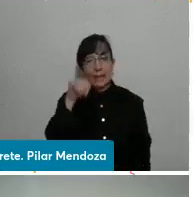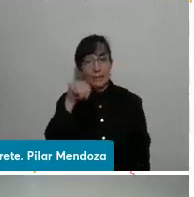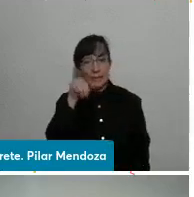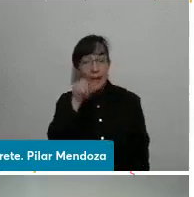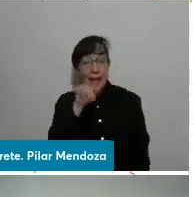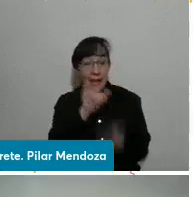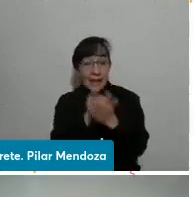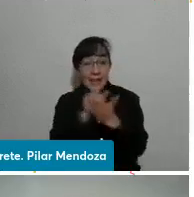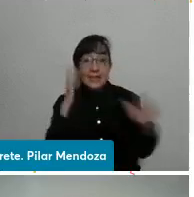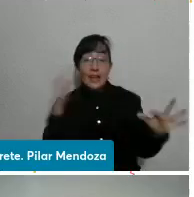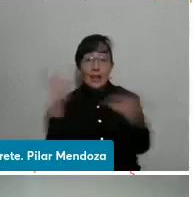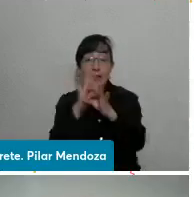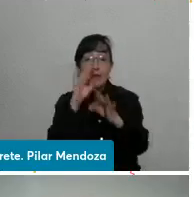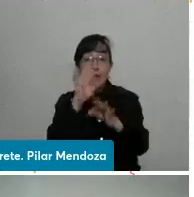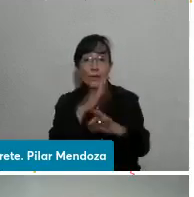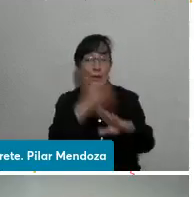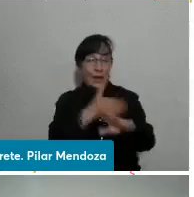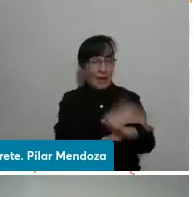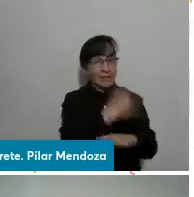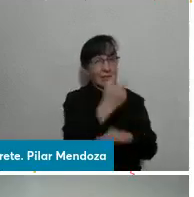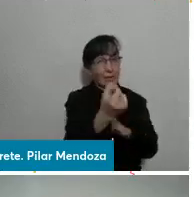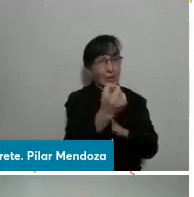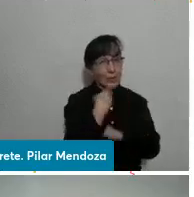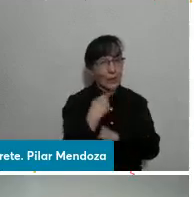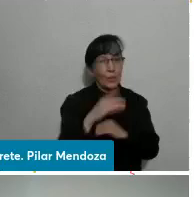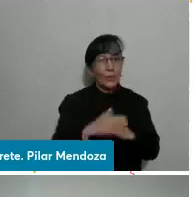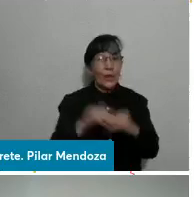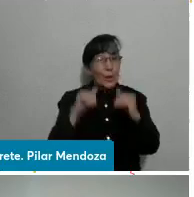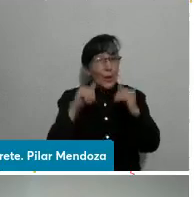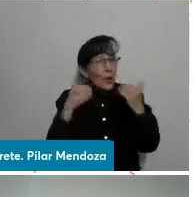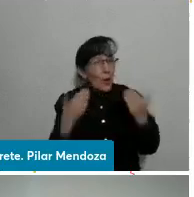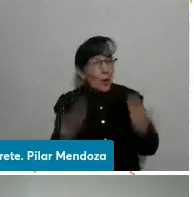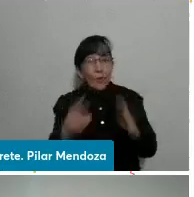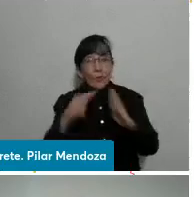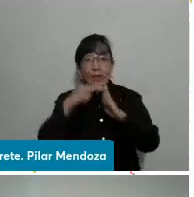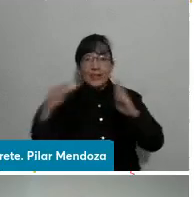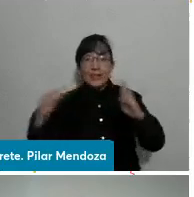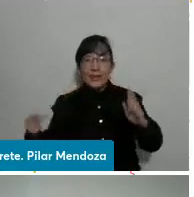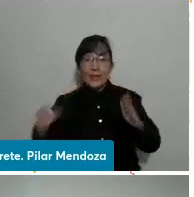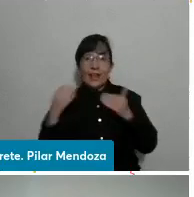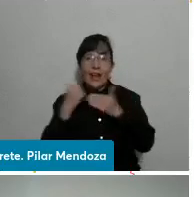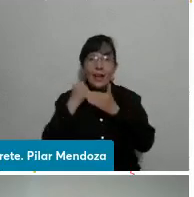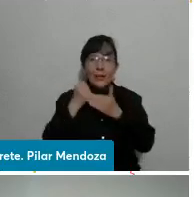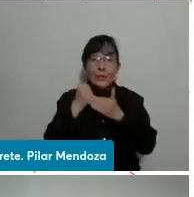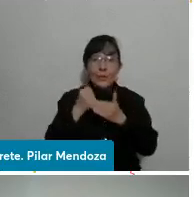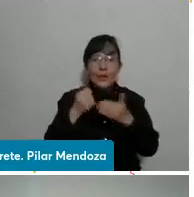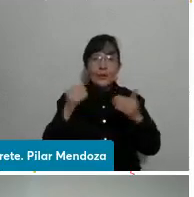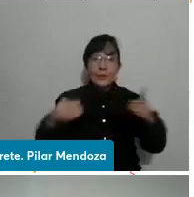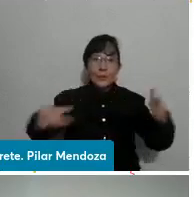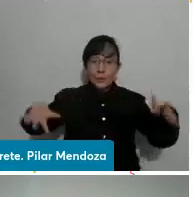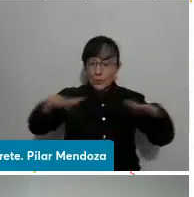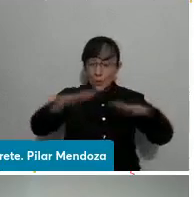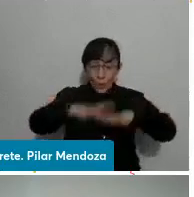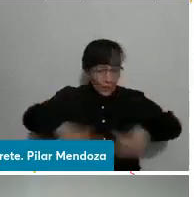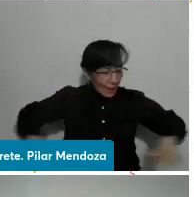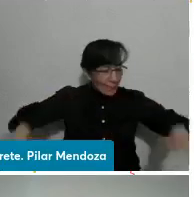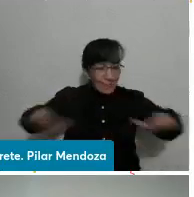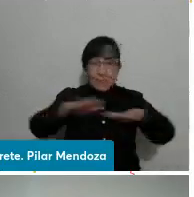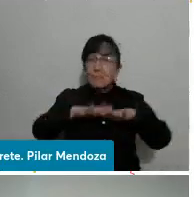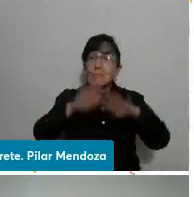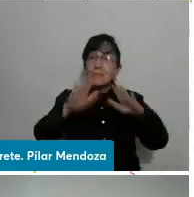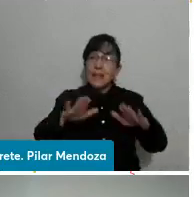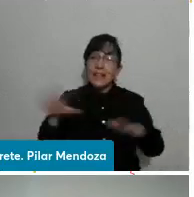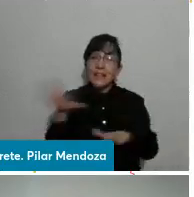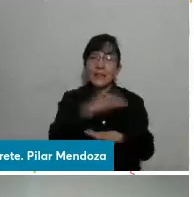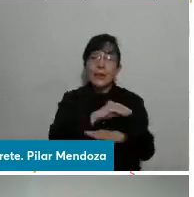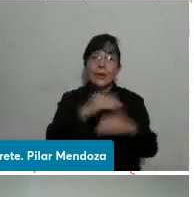pues, respondiendo a la pregunta de cómo ha contribuido la tecnología pues, a un ambiente inclusivo y accesible para los estudiantes,